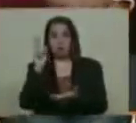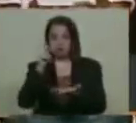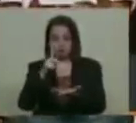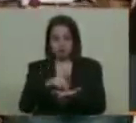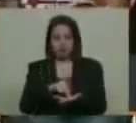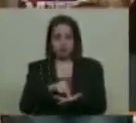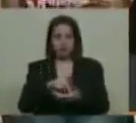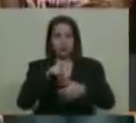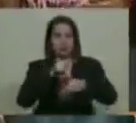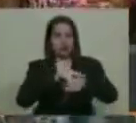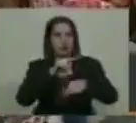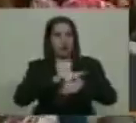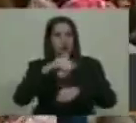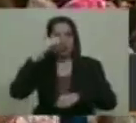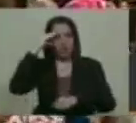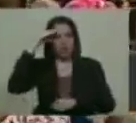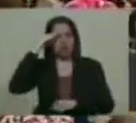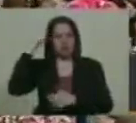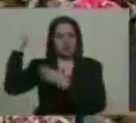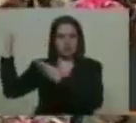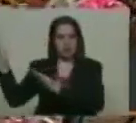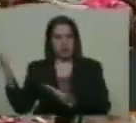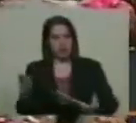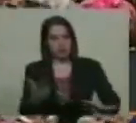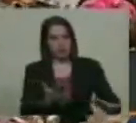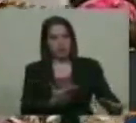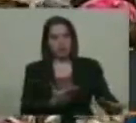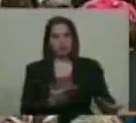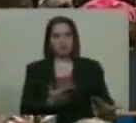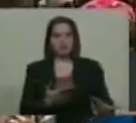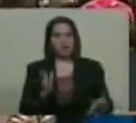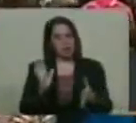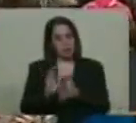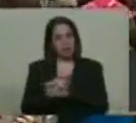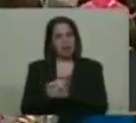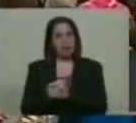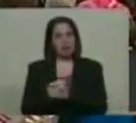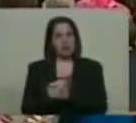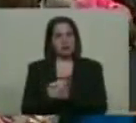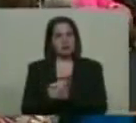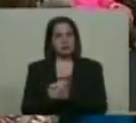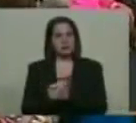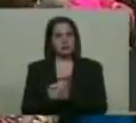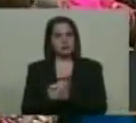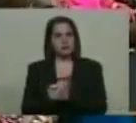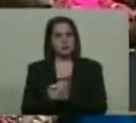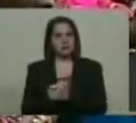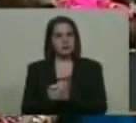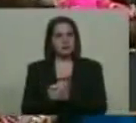la doctora Delcy Rodríguez. Bienvenida, compañera, camarada.